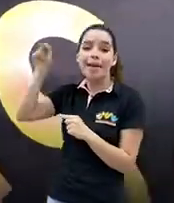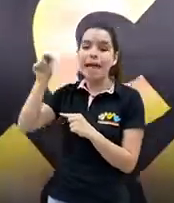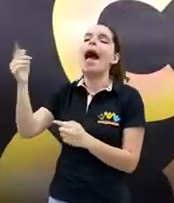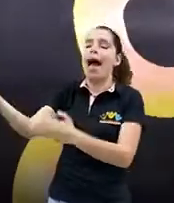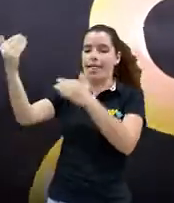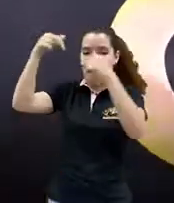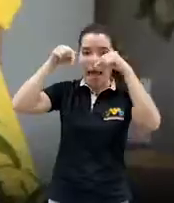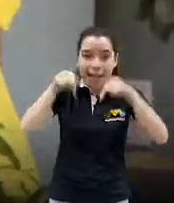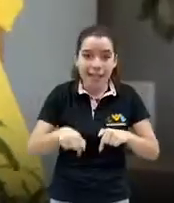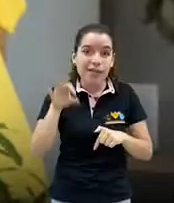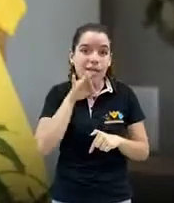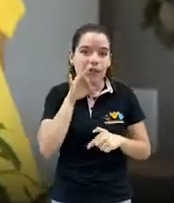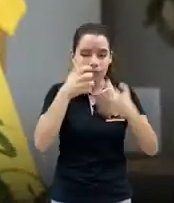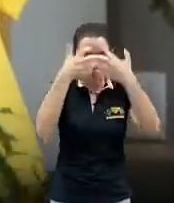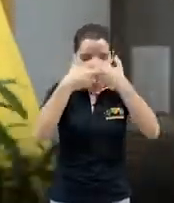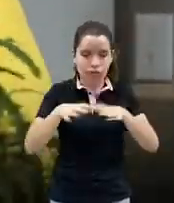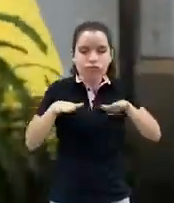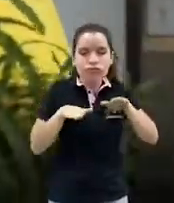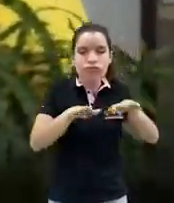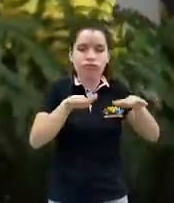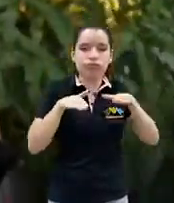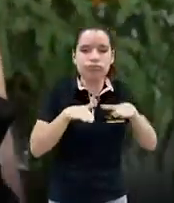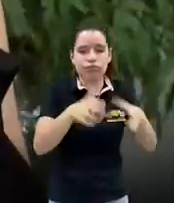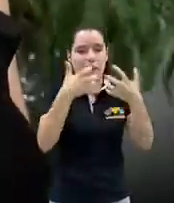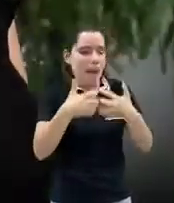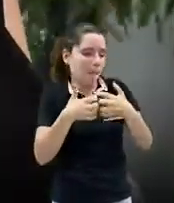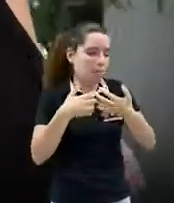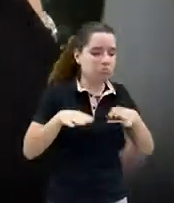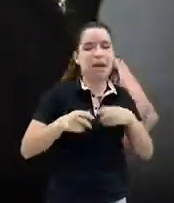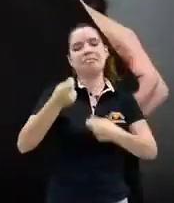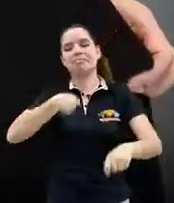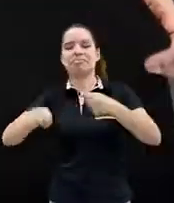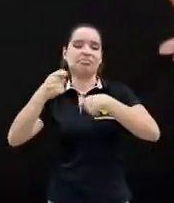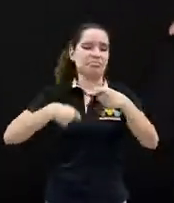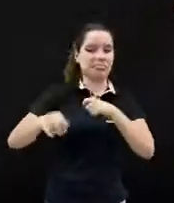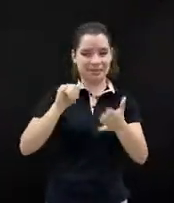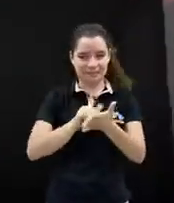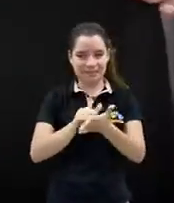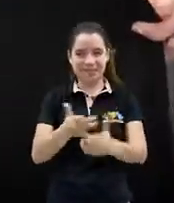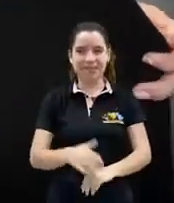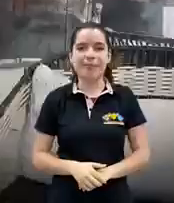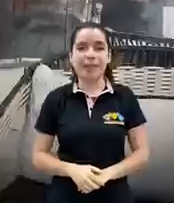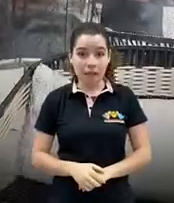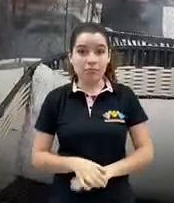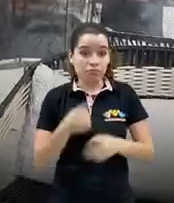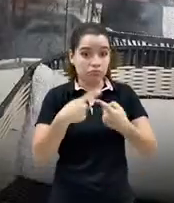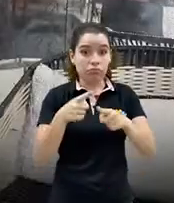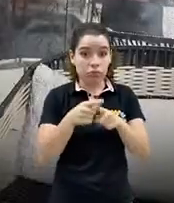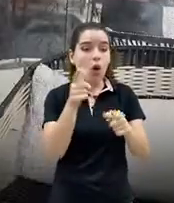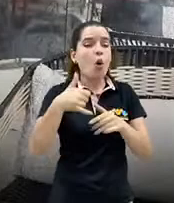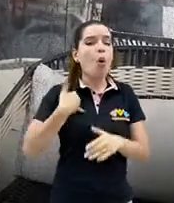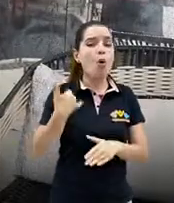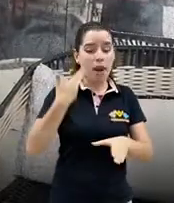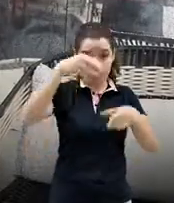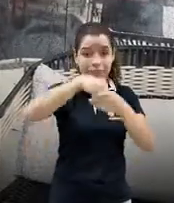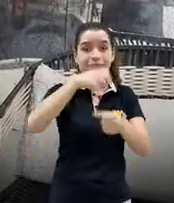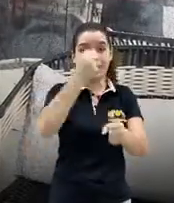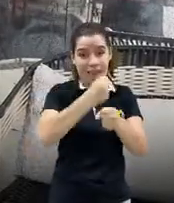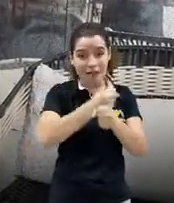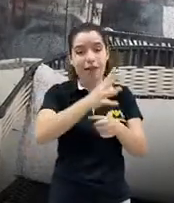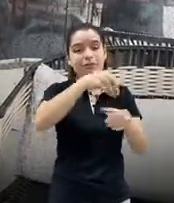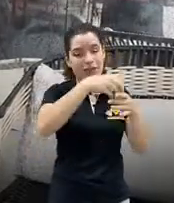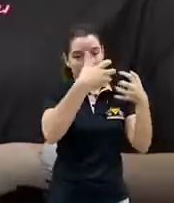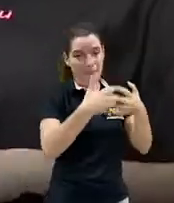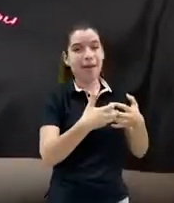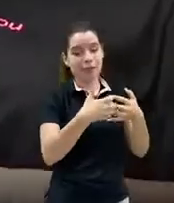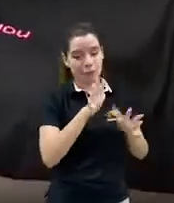Las traemos y actualmente acá en Villavicencio lo que es fabricamos y comercializamos los productos. Tenemos varias personas jóvenes que son las